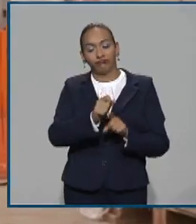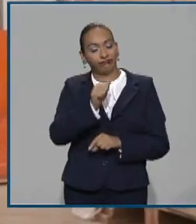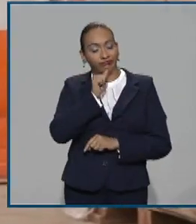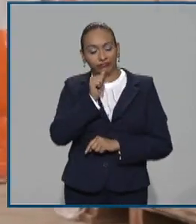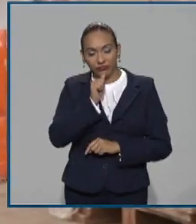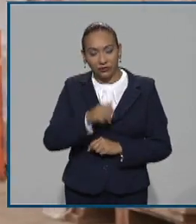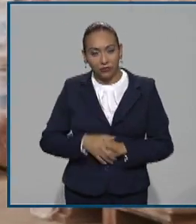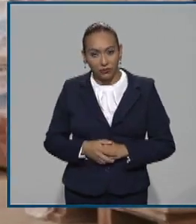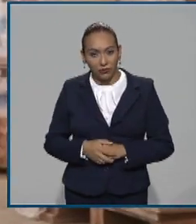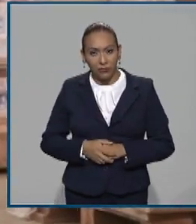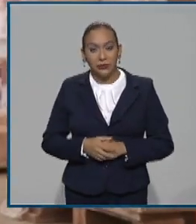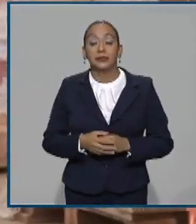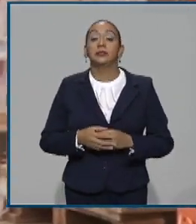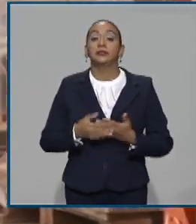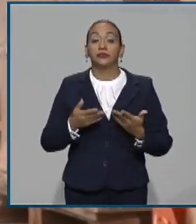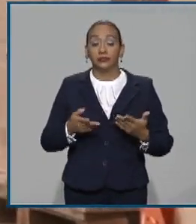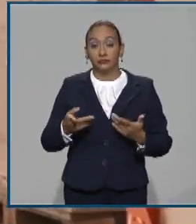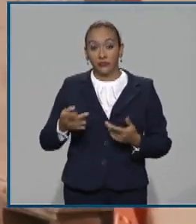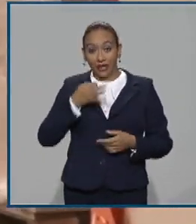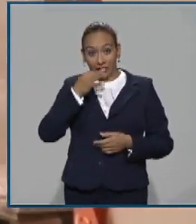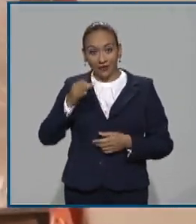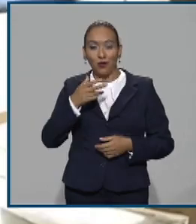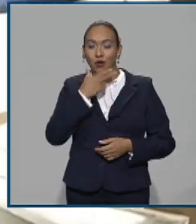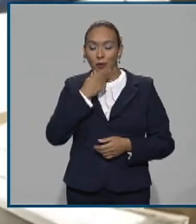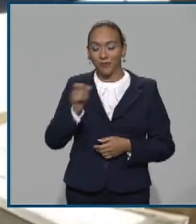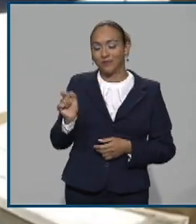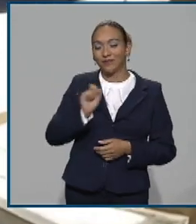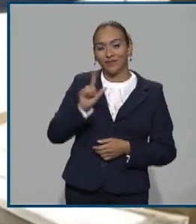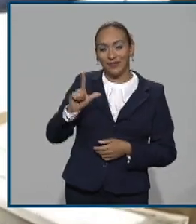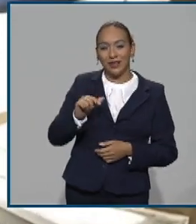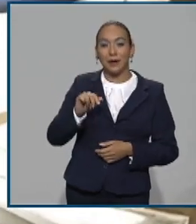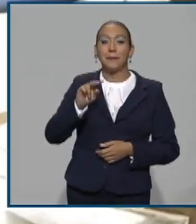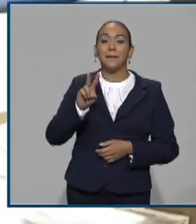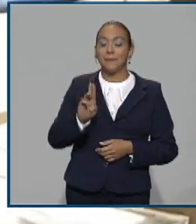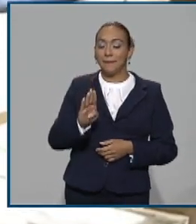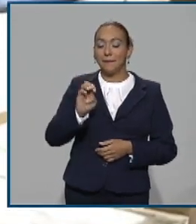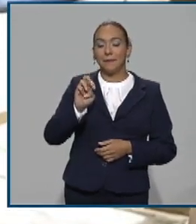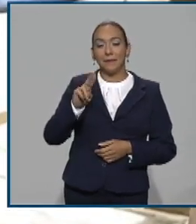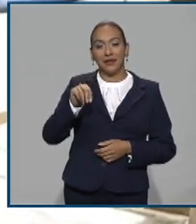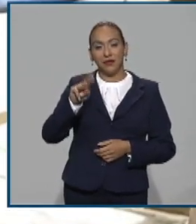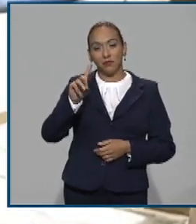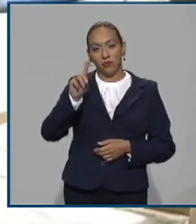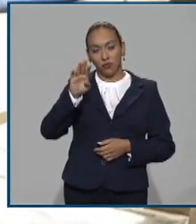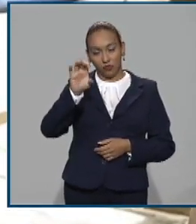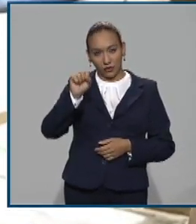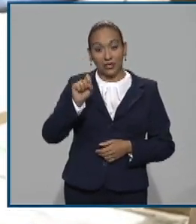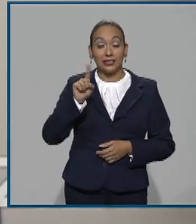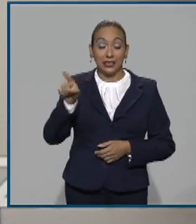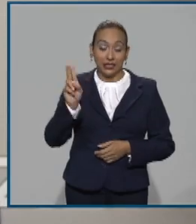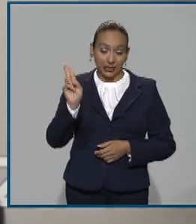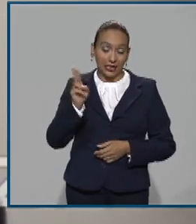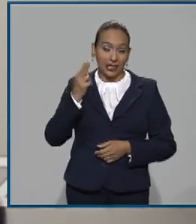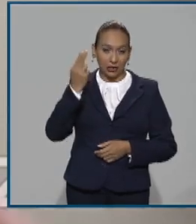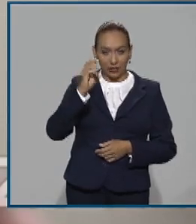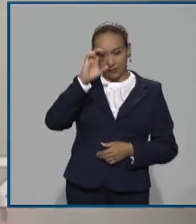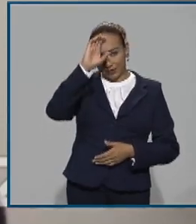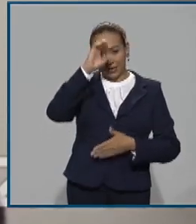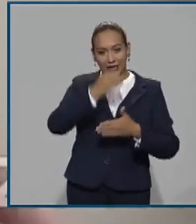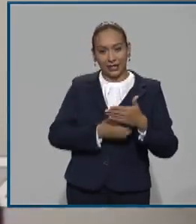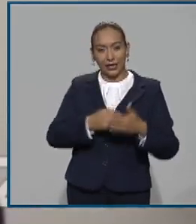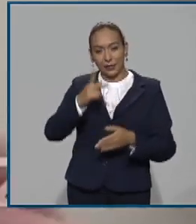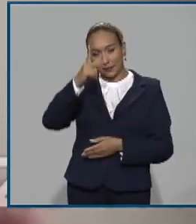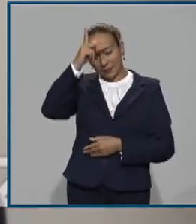totalidad. Esta fue la advertencia del catedrático Álvaro Vidal Bermúdez de la Pontificia Universidad Católica de